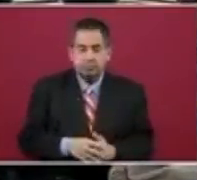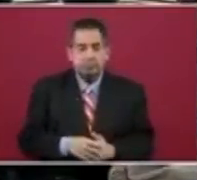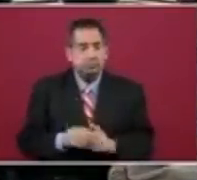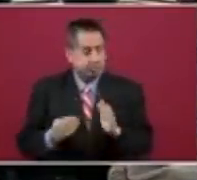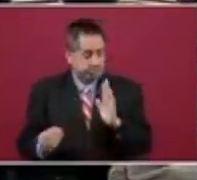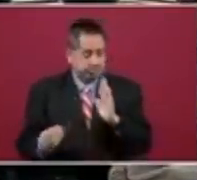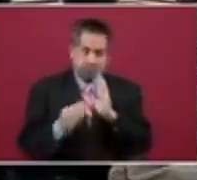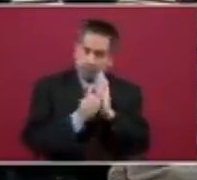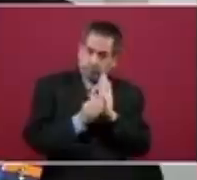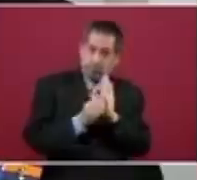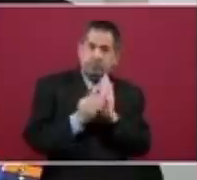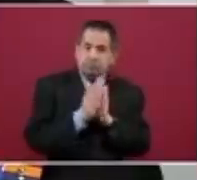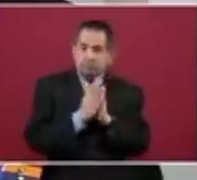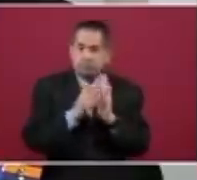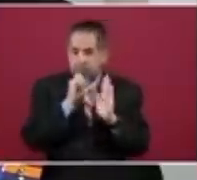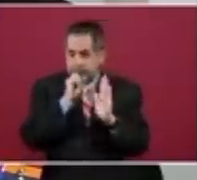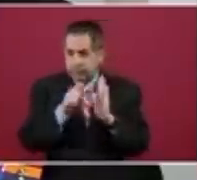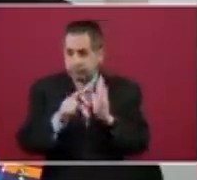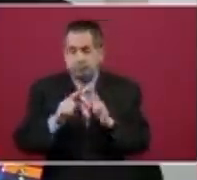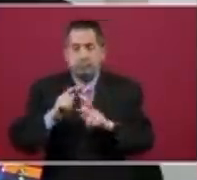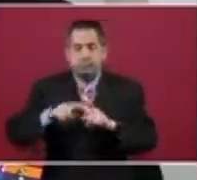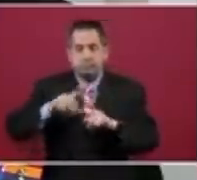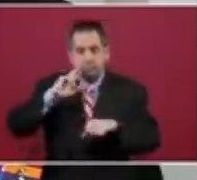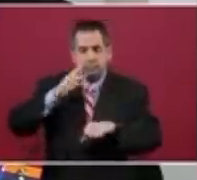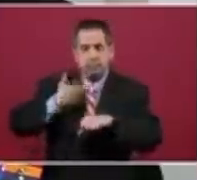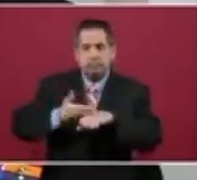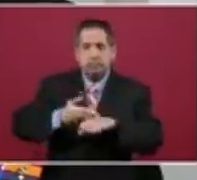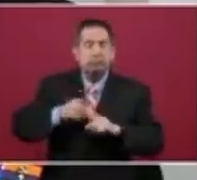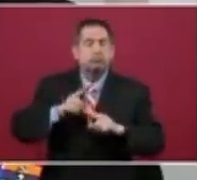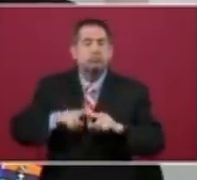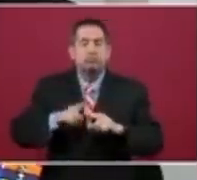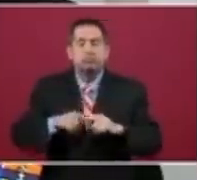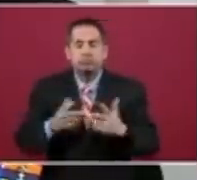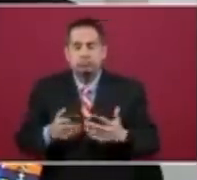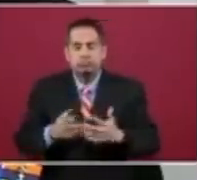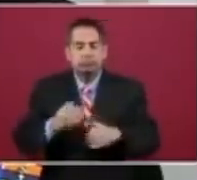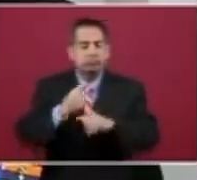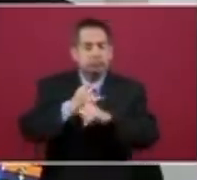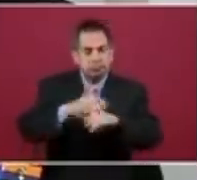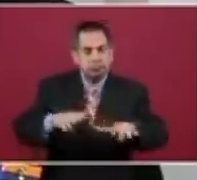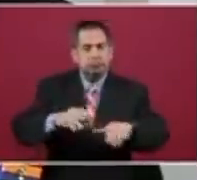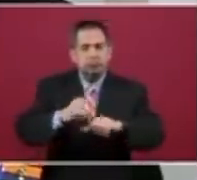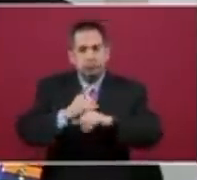establece, pues, la responsabilidad que tenemos de informar